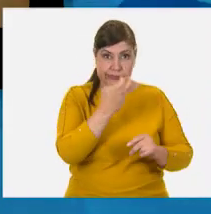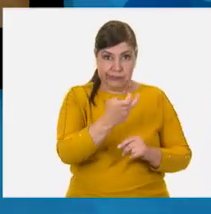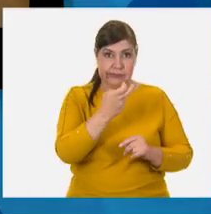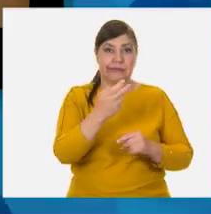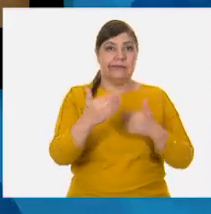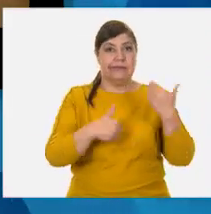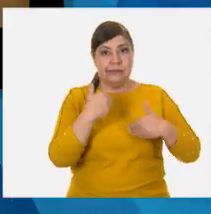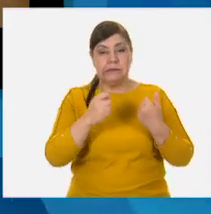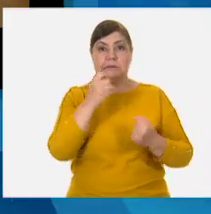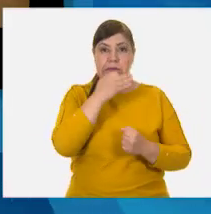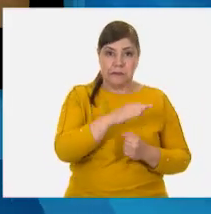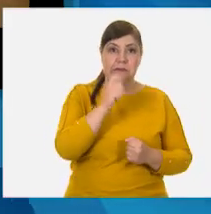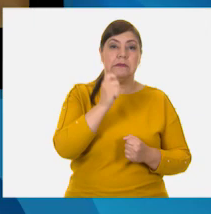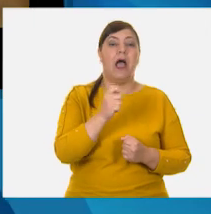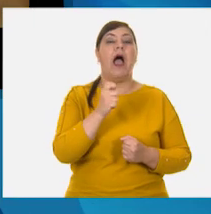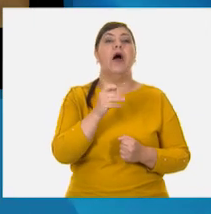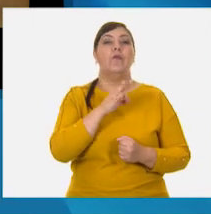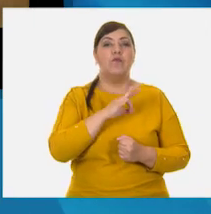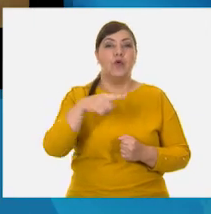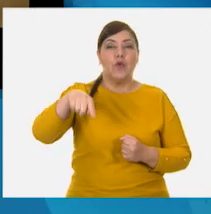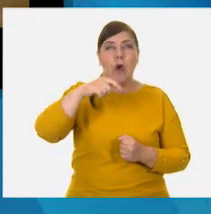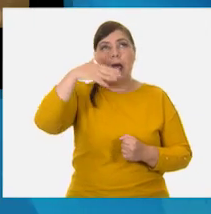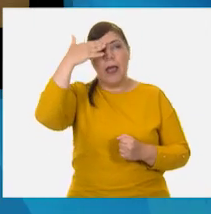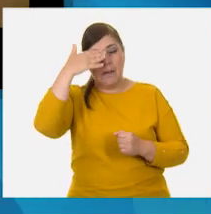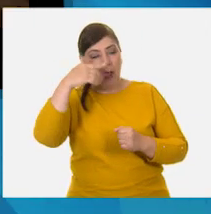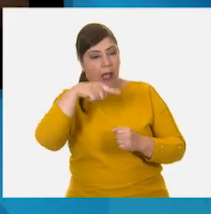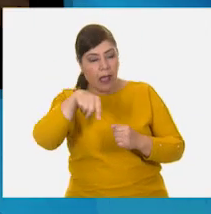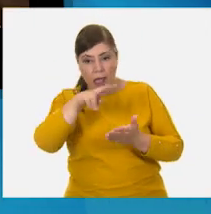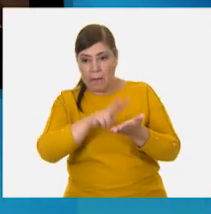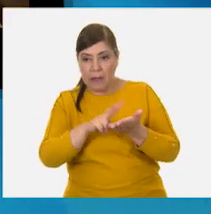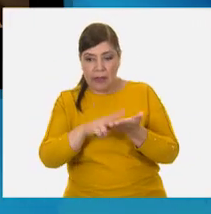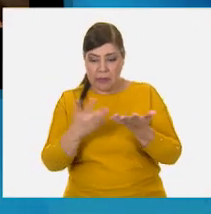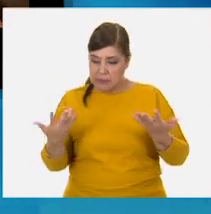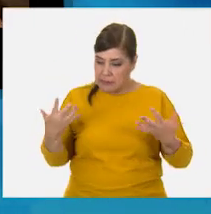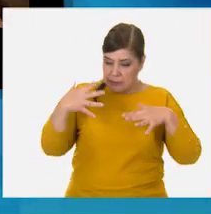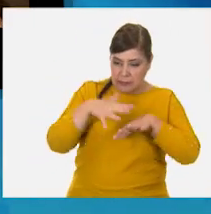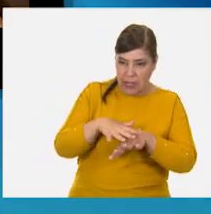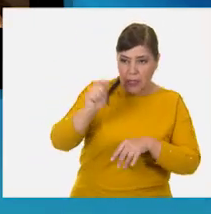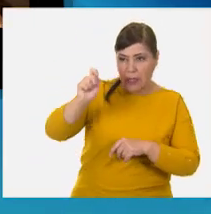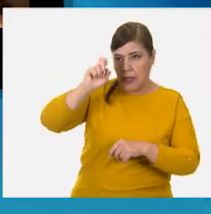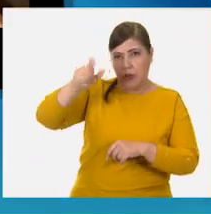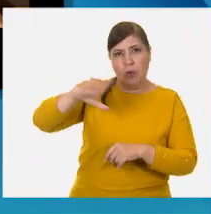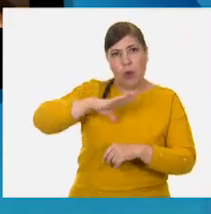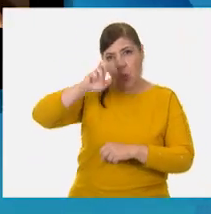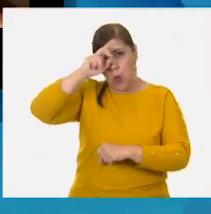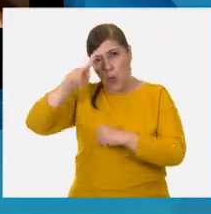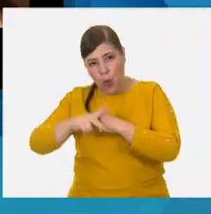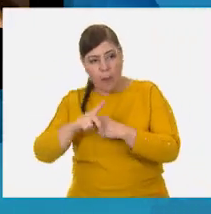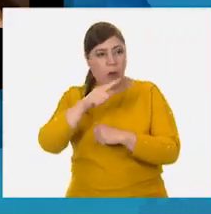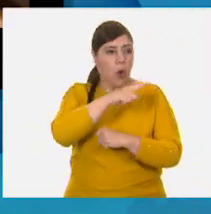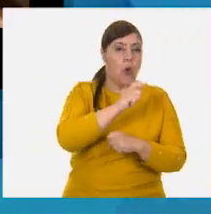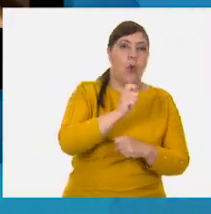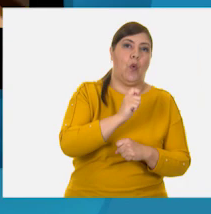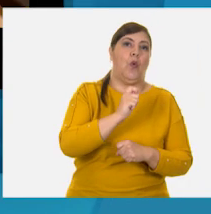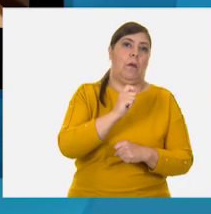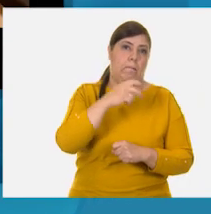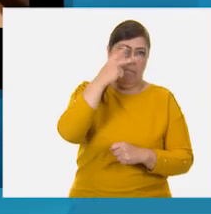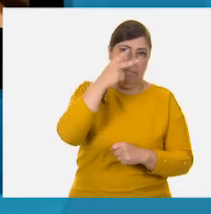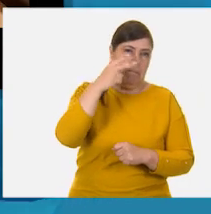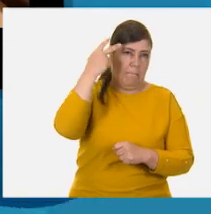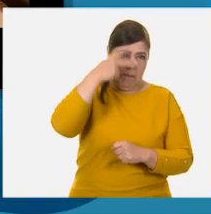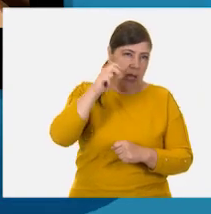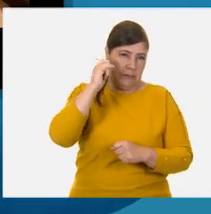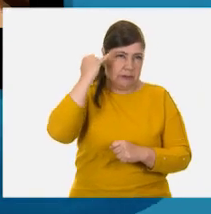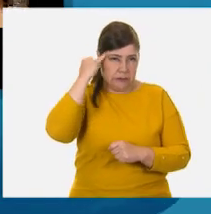de lo que es precisamente el despliegue de riqueza de los dos mundos. Hasta de otros mundos más lejanos, por ejemplo,